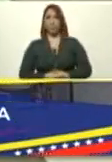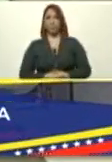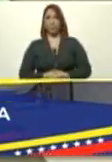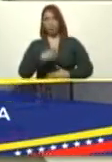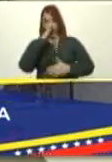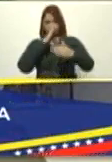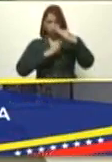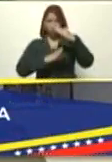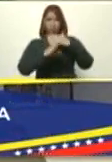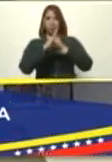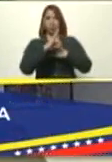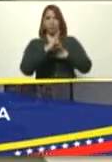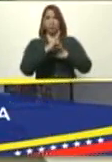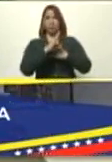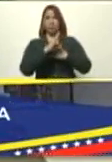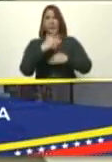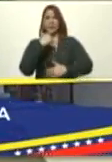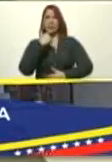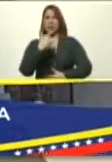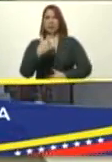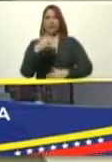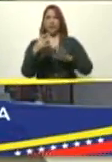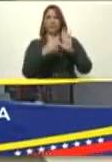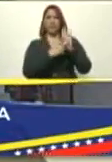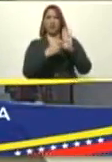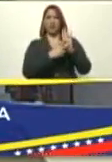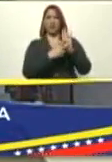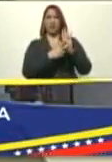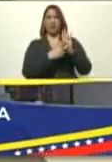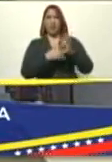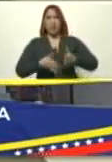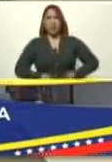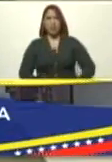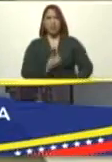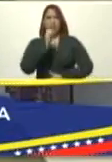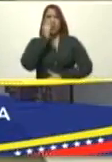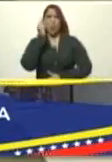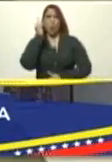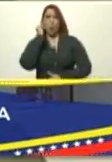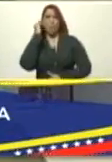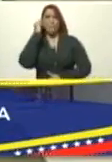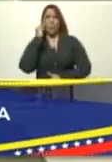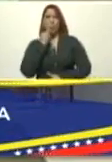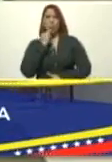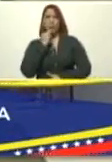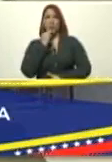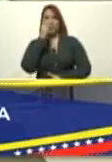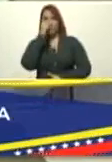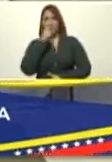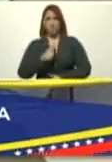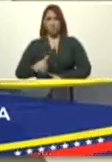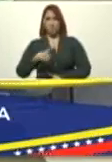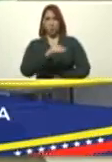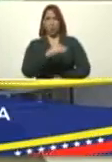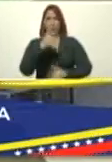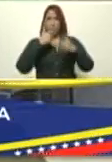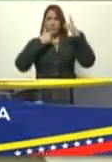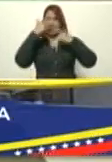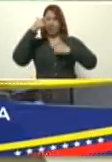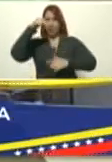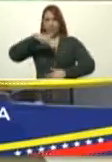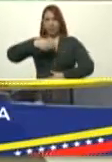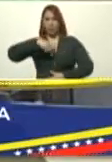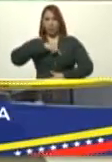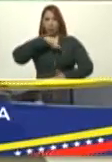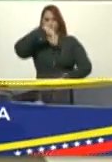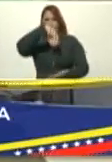y humildemente diciendo la verdad de los hijos e hijas de Bolívar, del pueblo de Chávez, que aquí estamos de